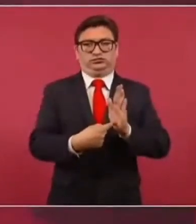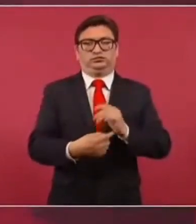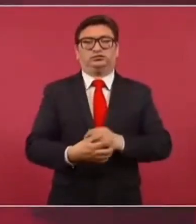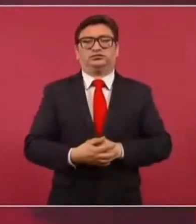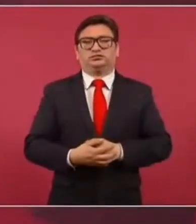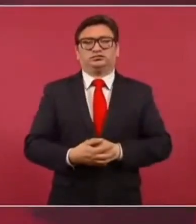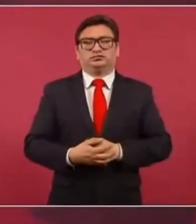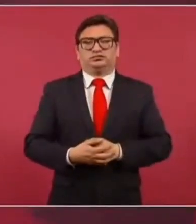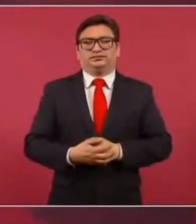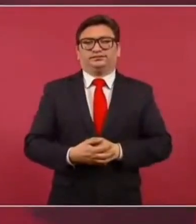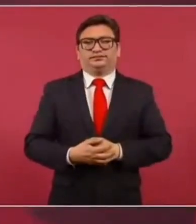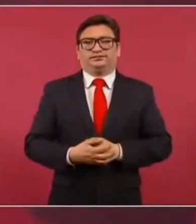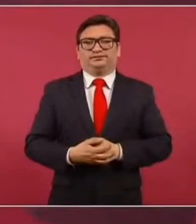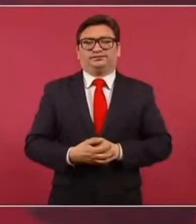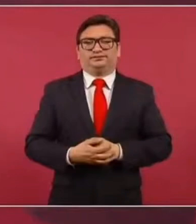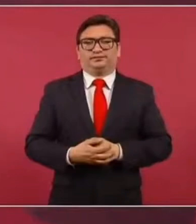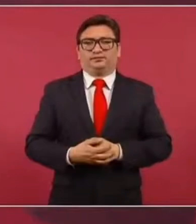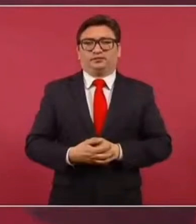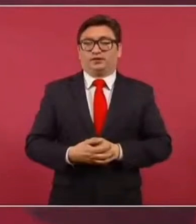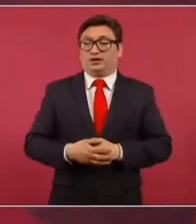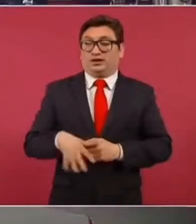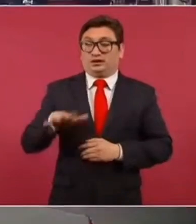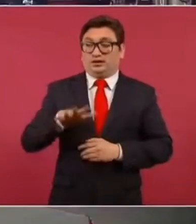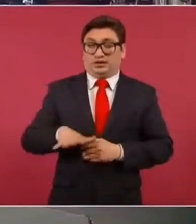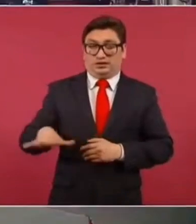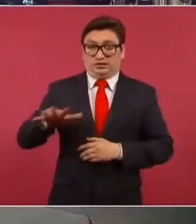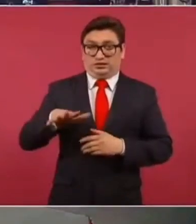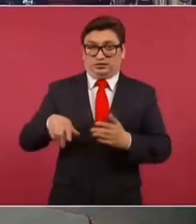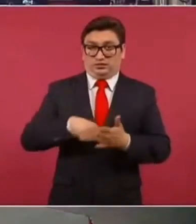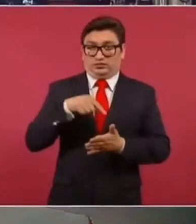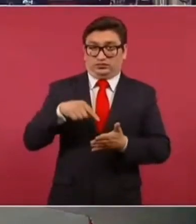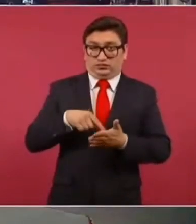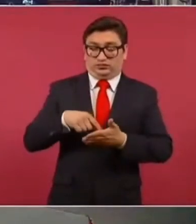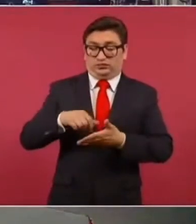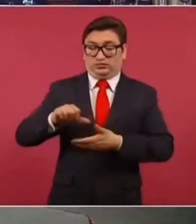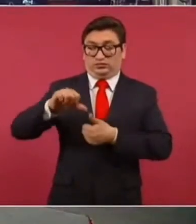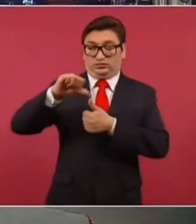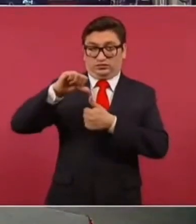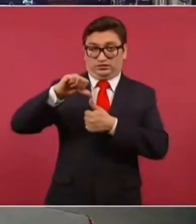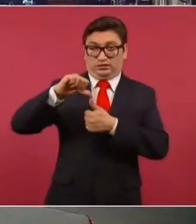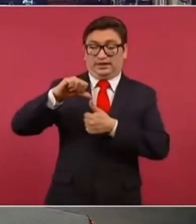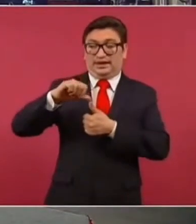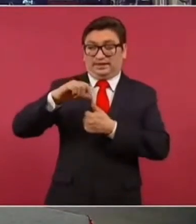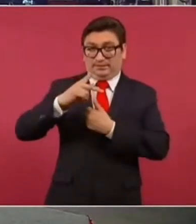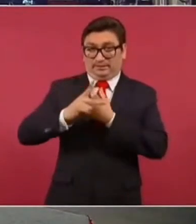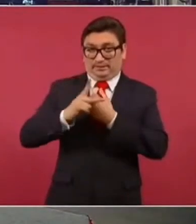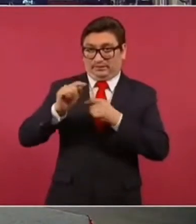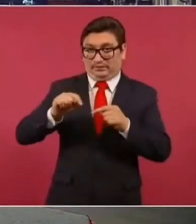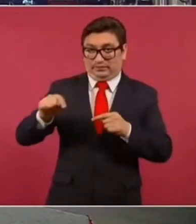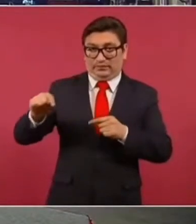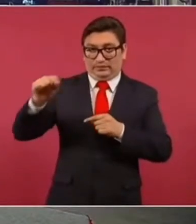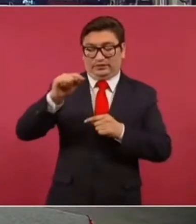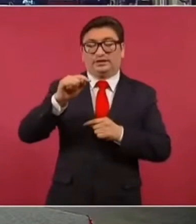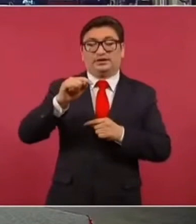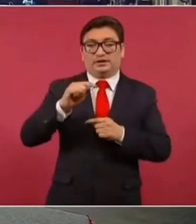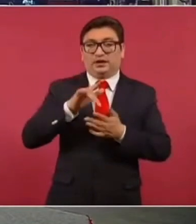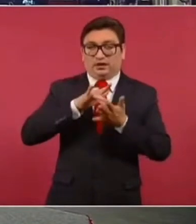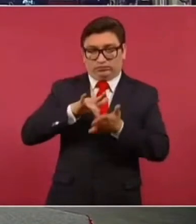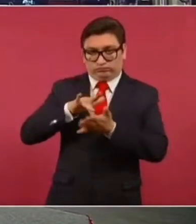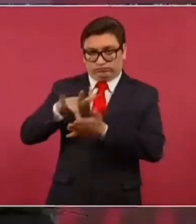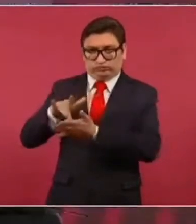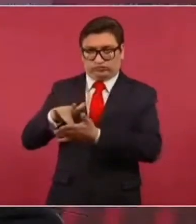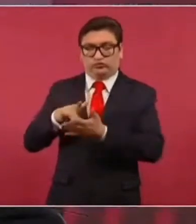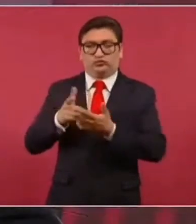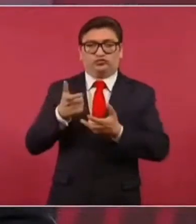de que si se invierte en los pueblos de Centroamérica y del Caribe, se